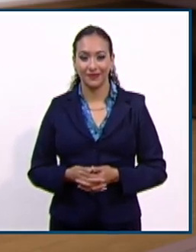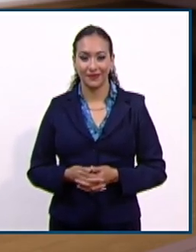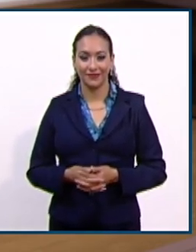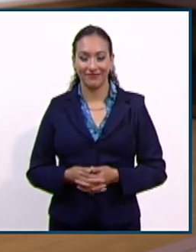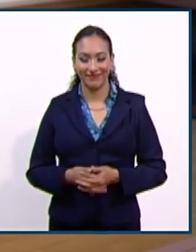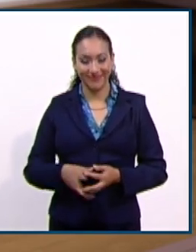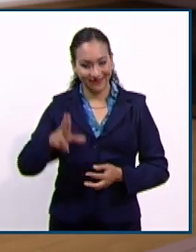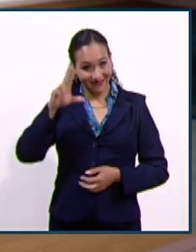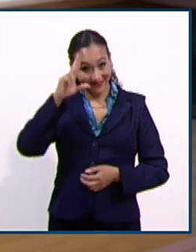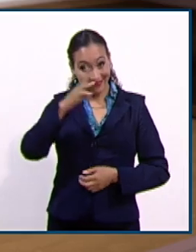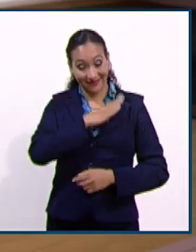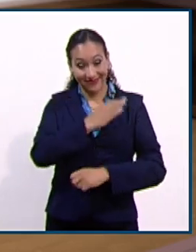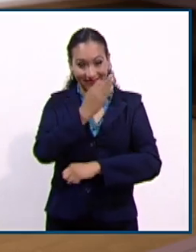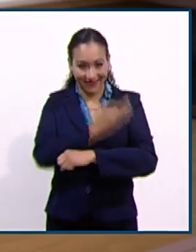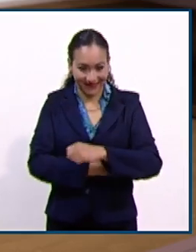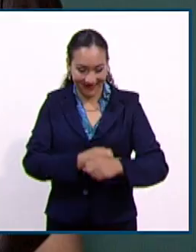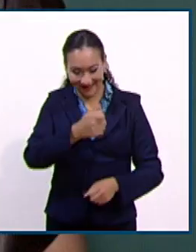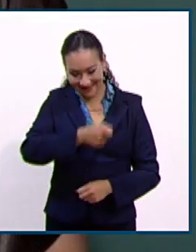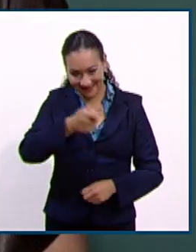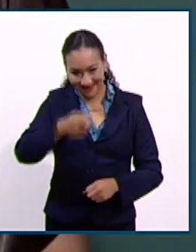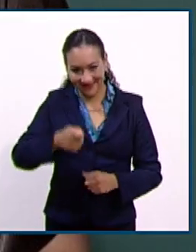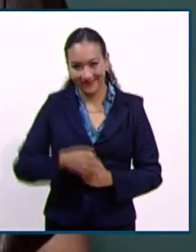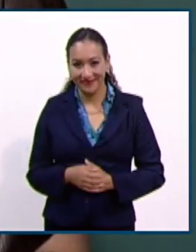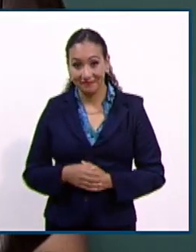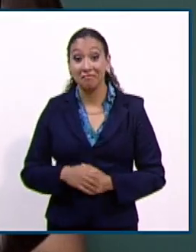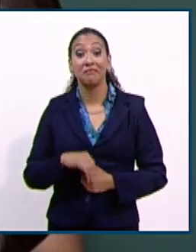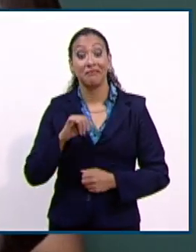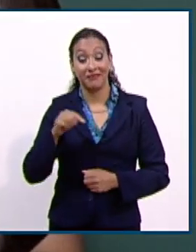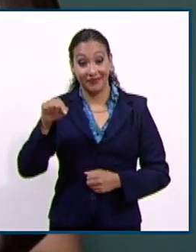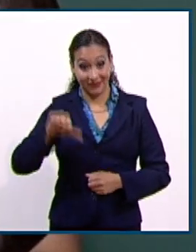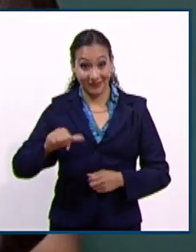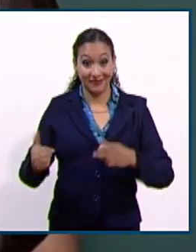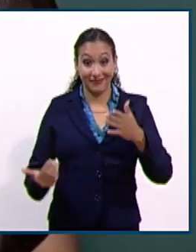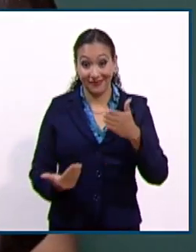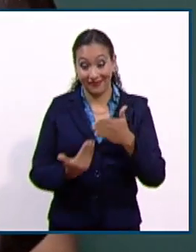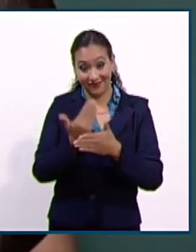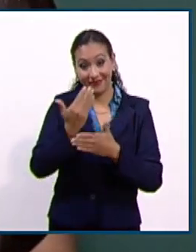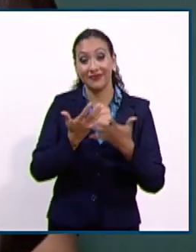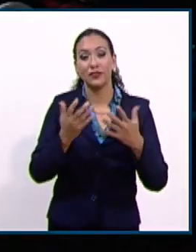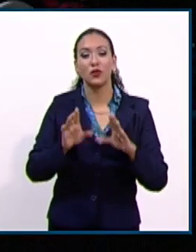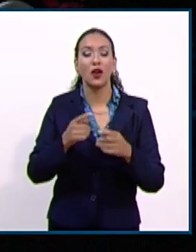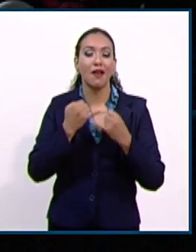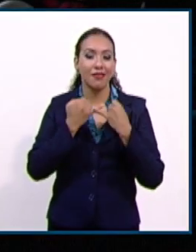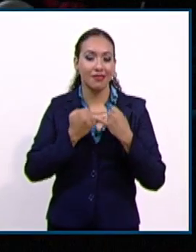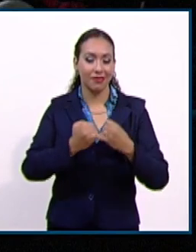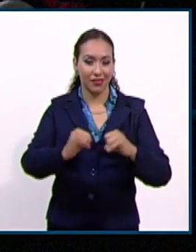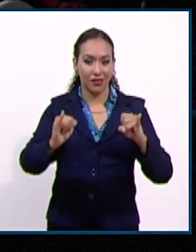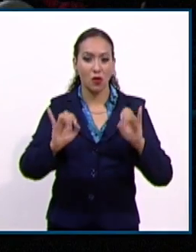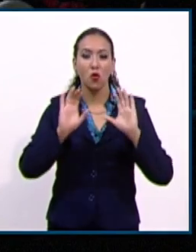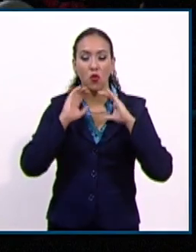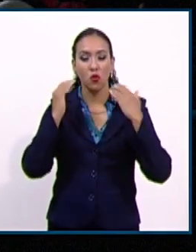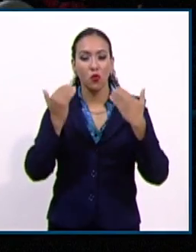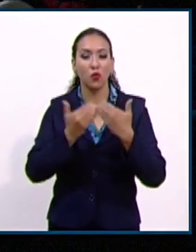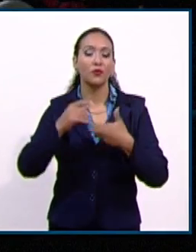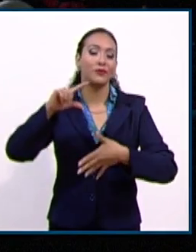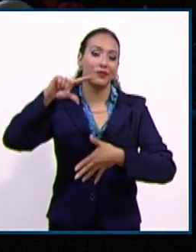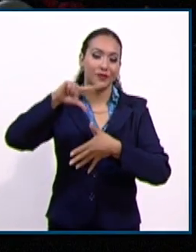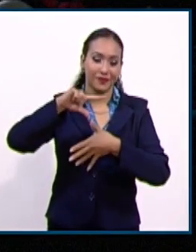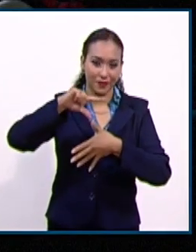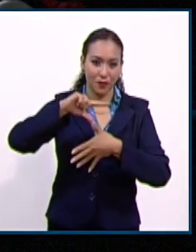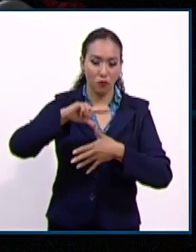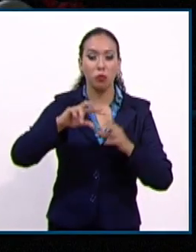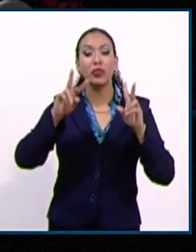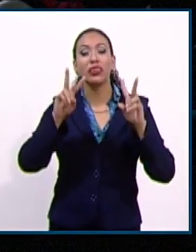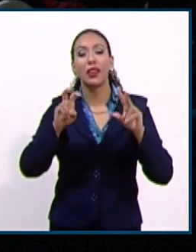Muy buenas tardes a todas y todos. Como comentas, esta mañana se llevó a cabo la inauguración del Congreso Latinoamericano sobre